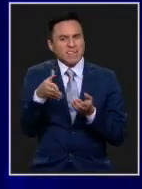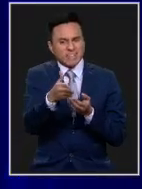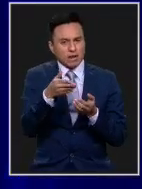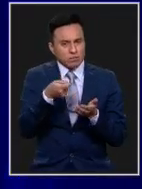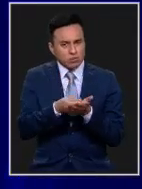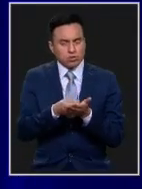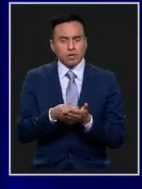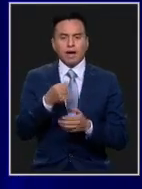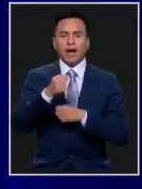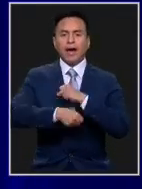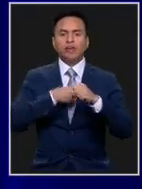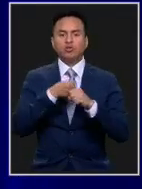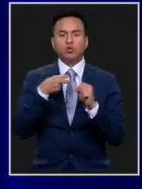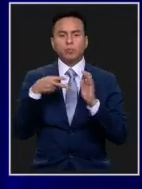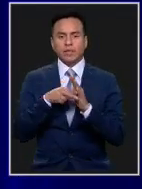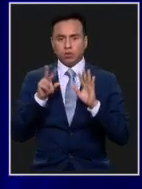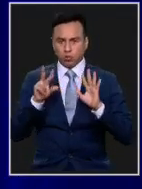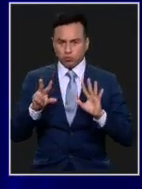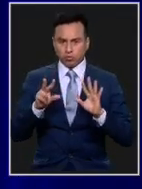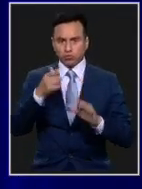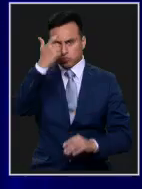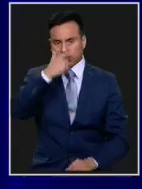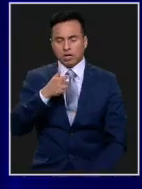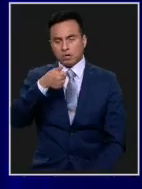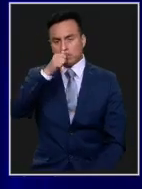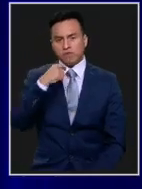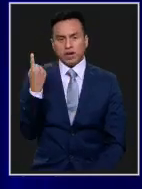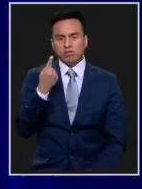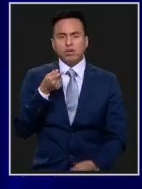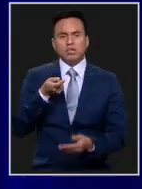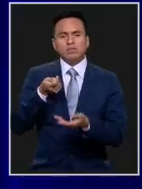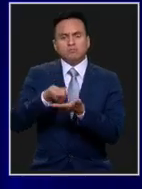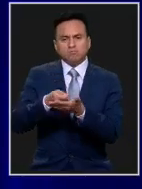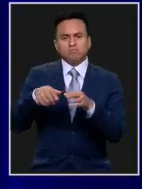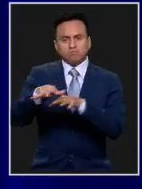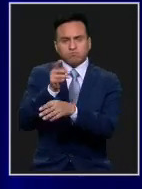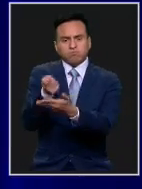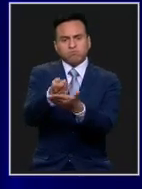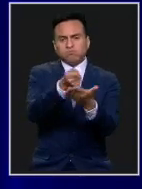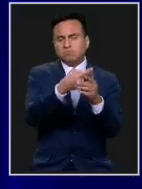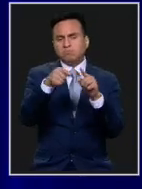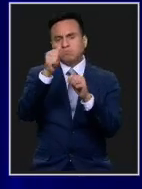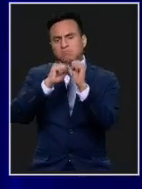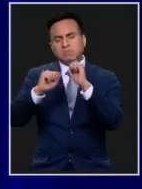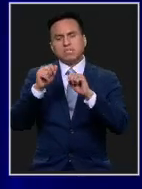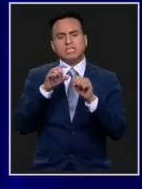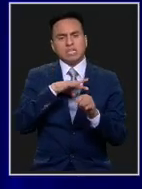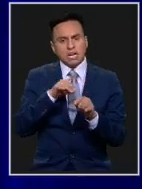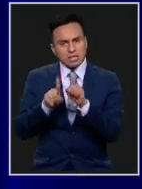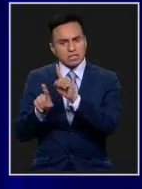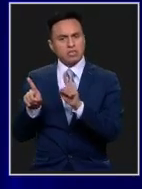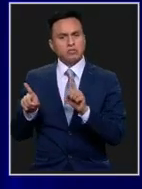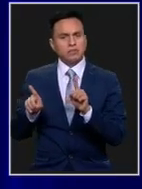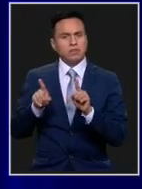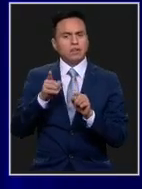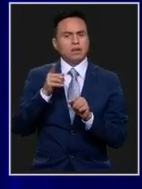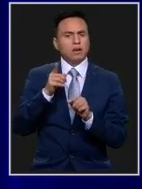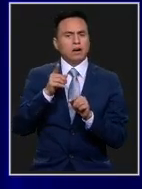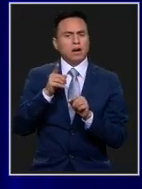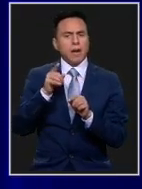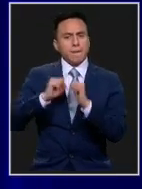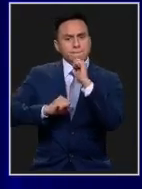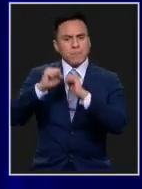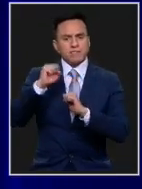mire el año 2008 yo era un ciudadano privado y hacía inversiones En muchas empresas chilenas entre ellas empresas que son